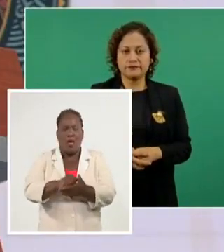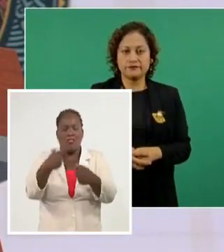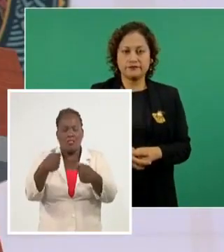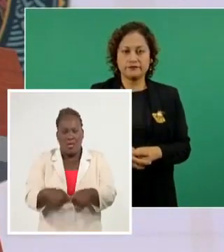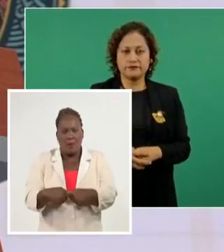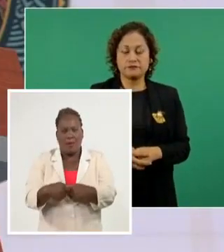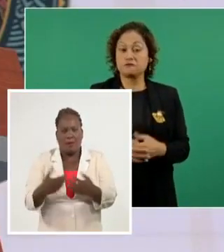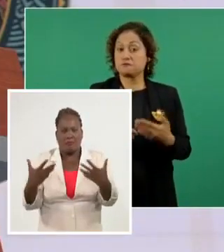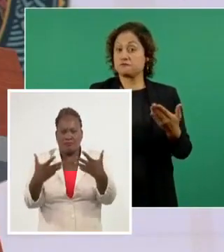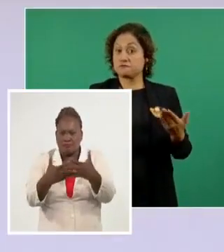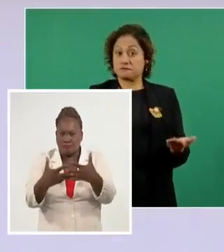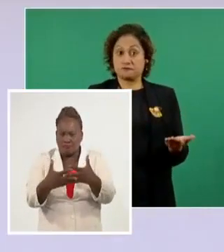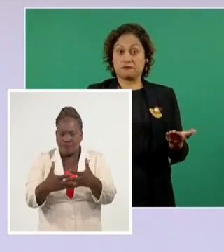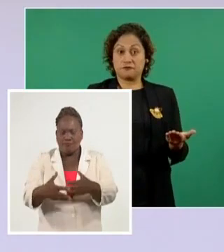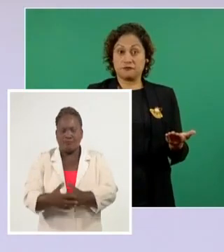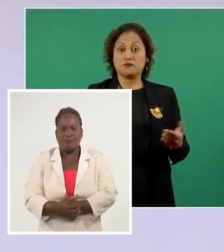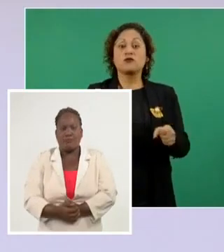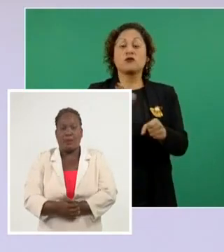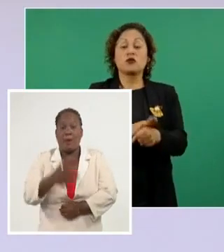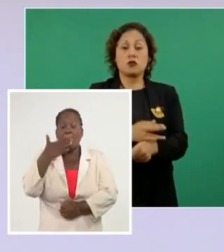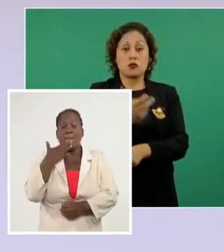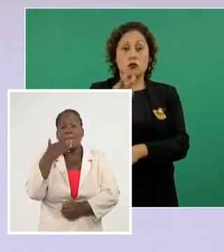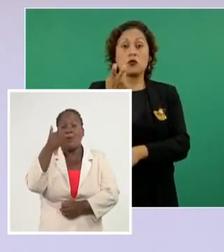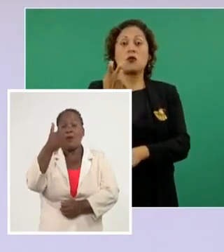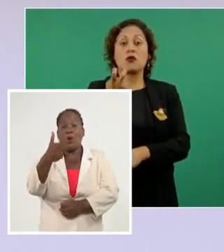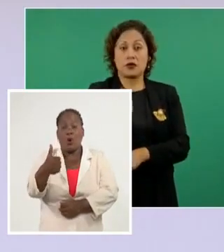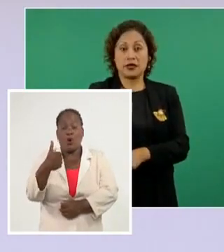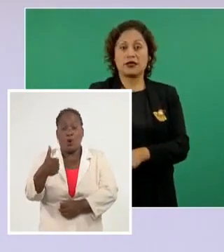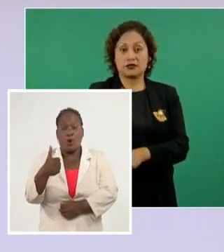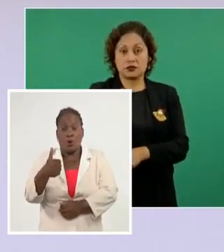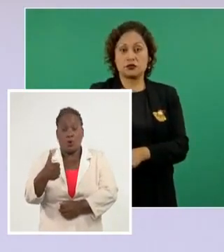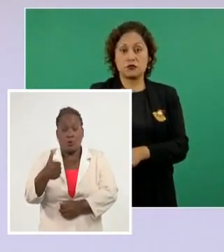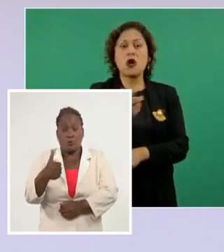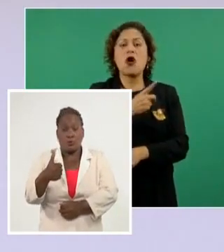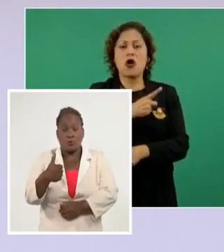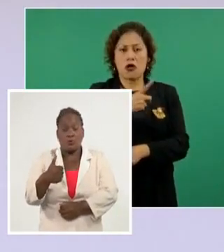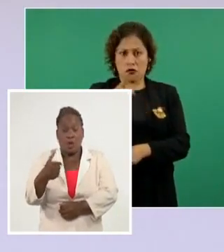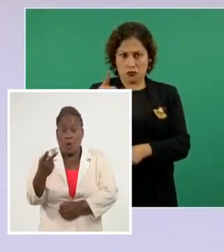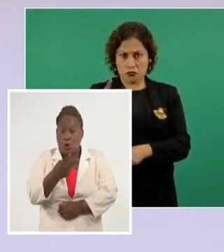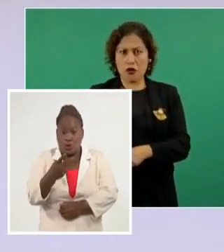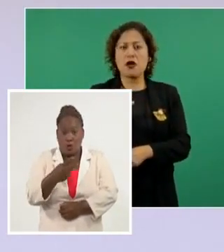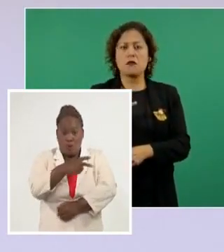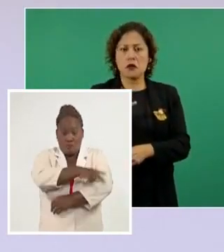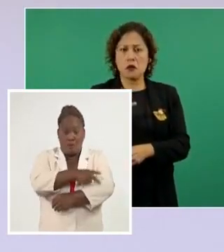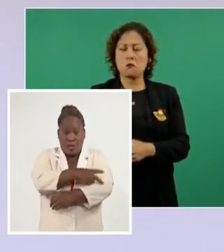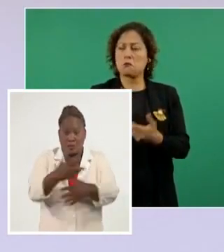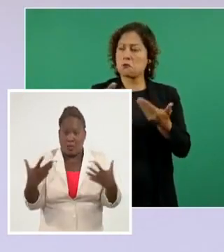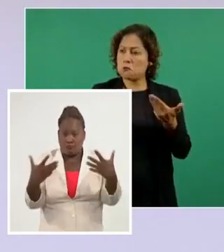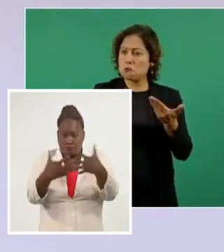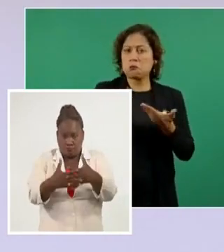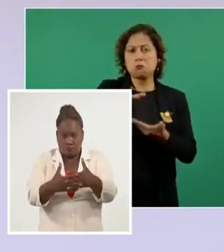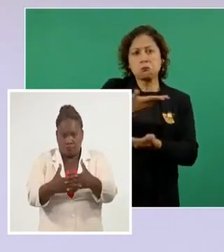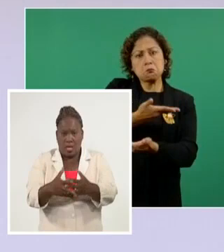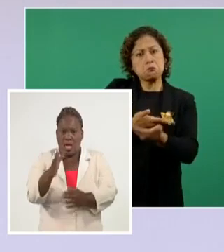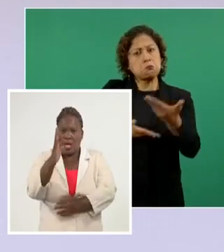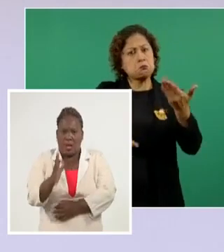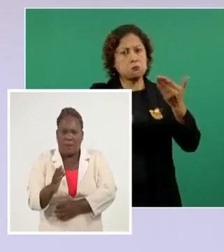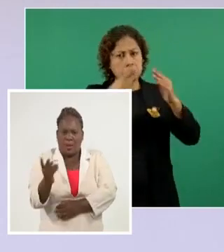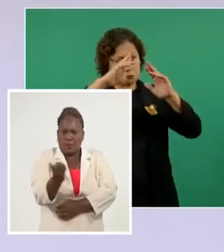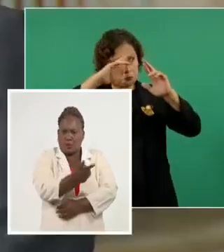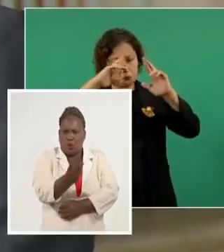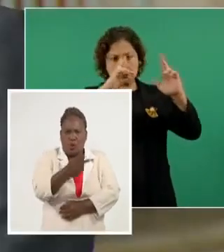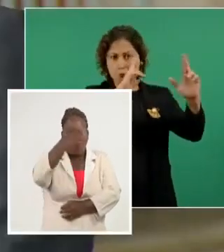Es mejor el entendimiento, el respeto mutuo